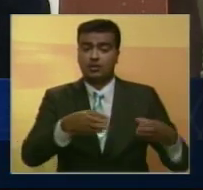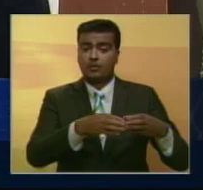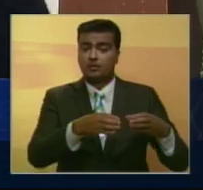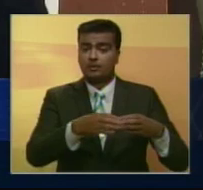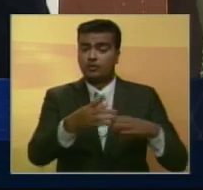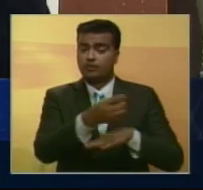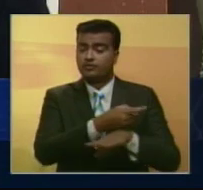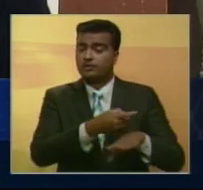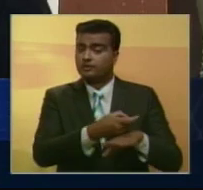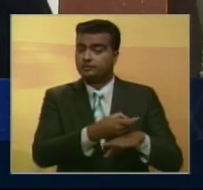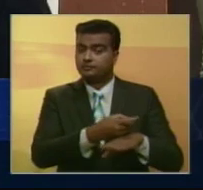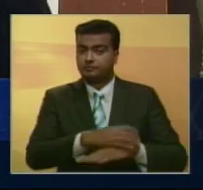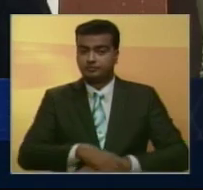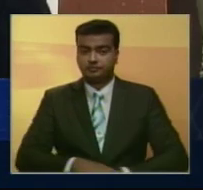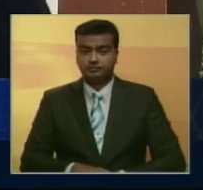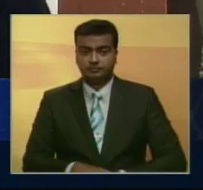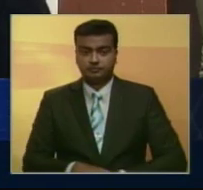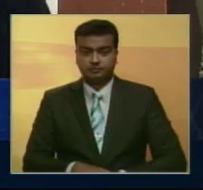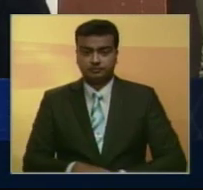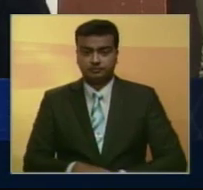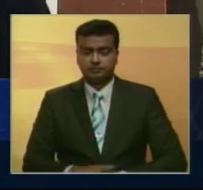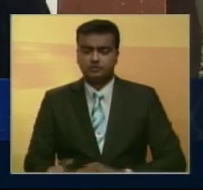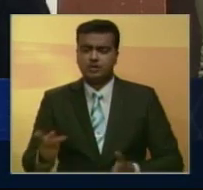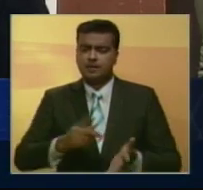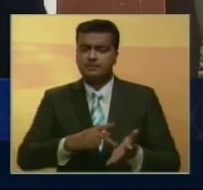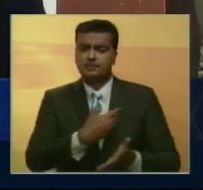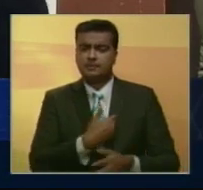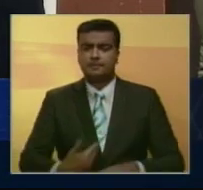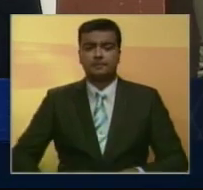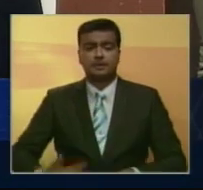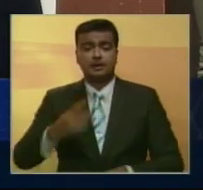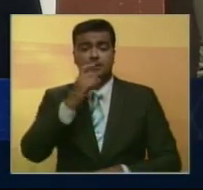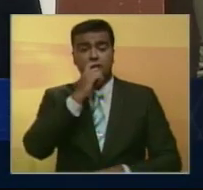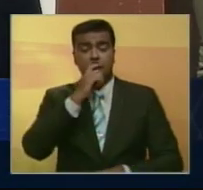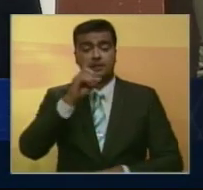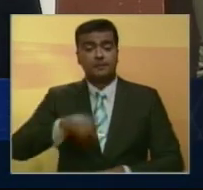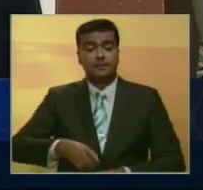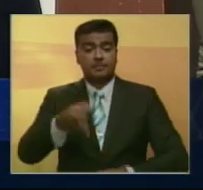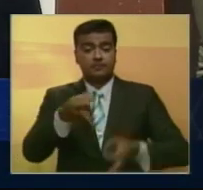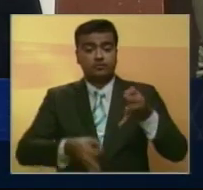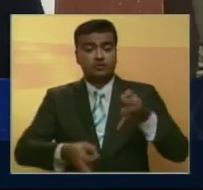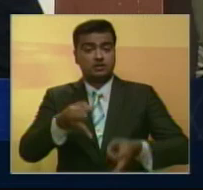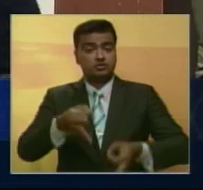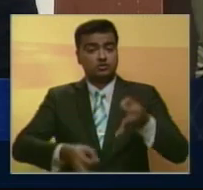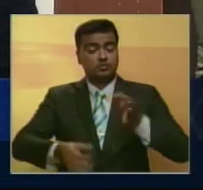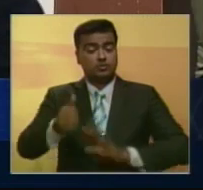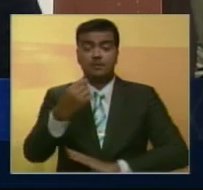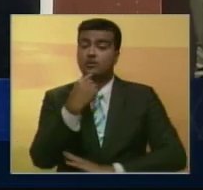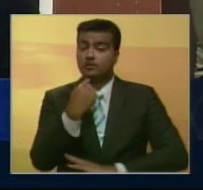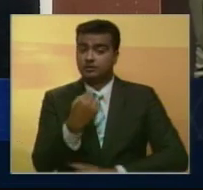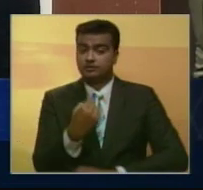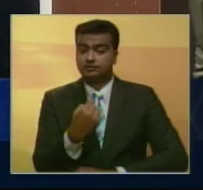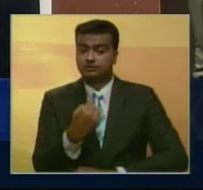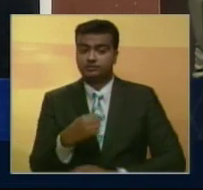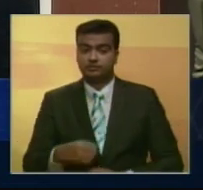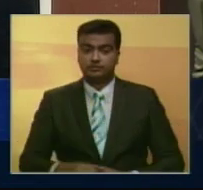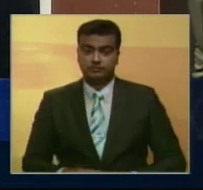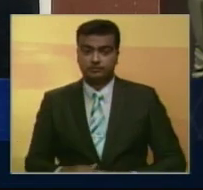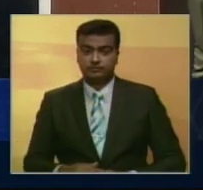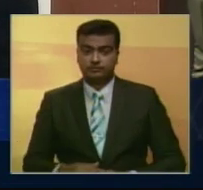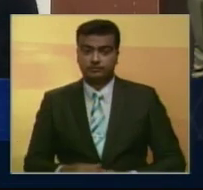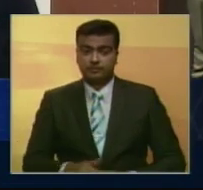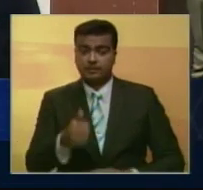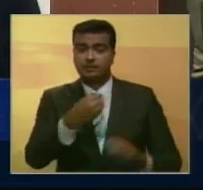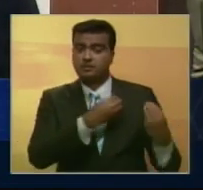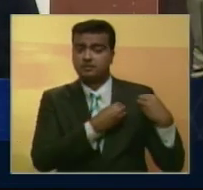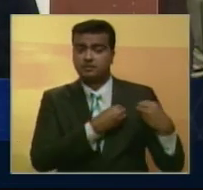confirmó ayer la presencia del presidente de la República, y también el TCJ se pronunció, dijo el máximo tribunal del